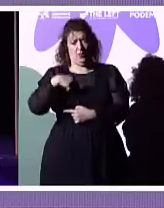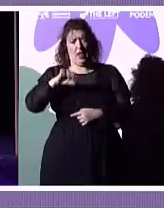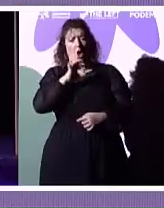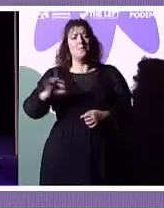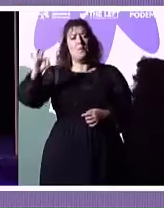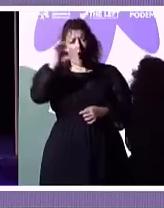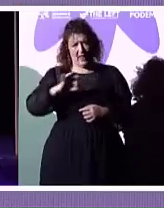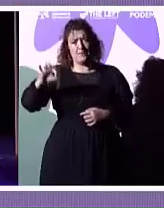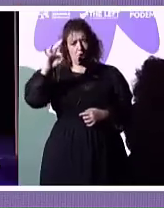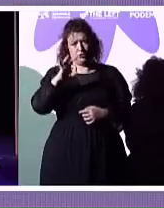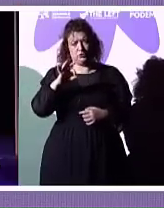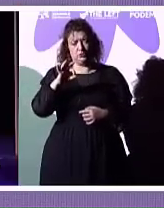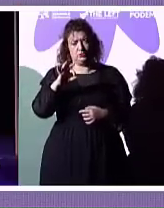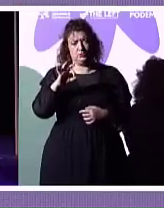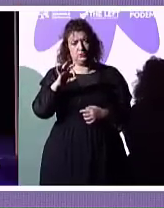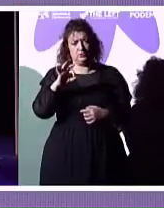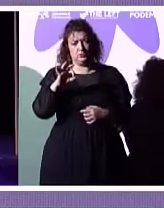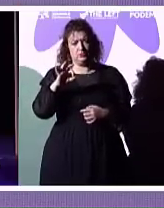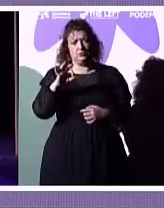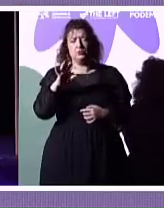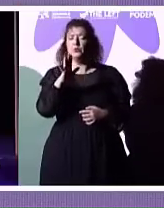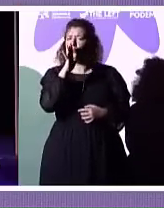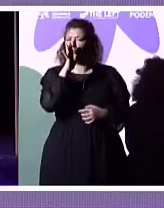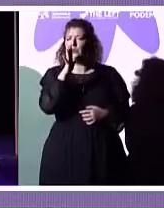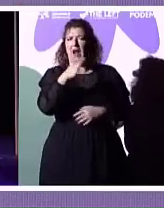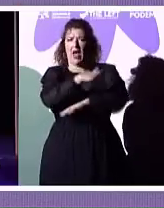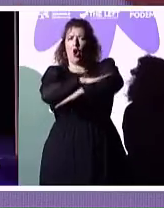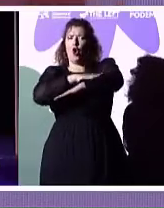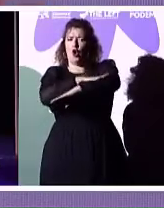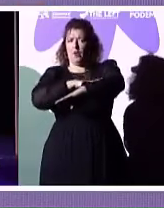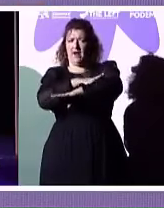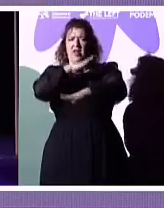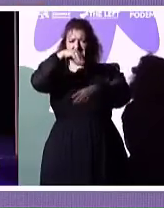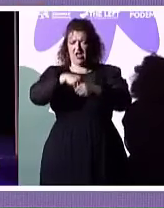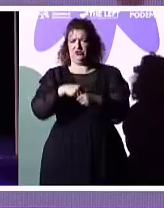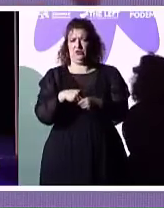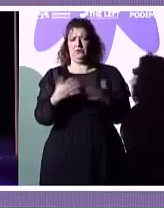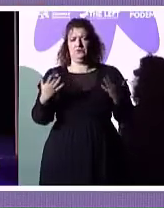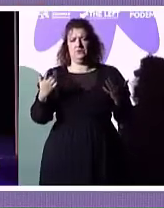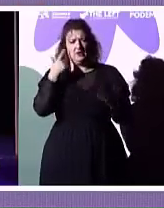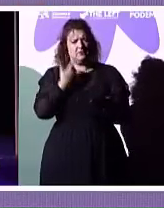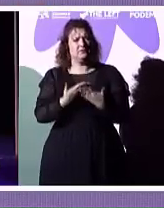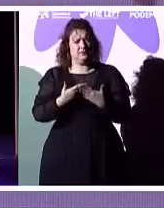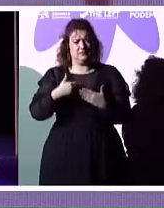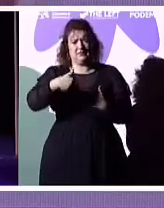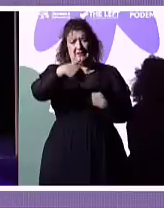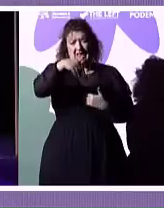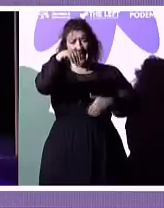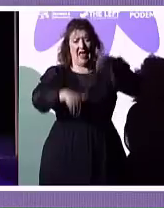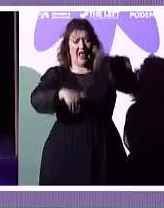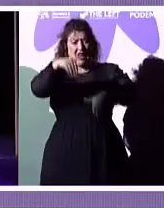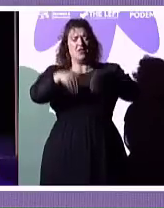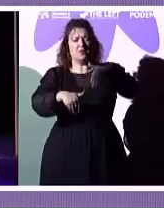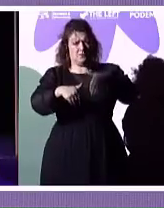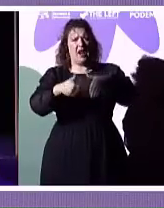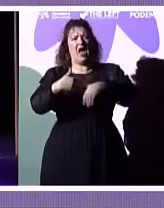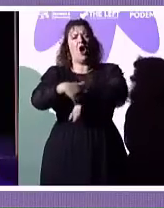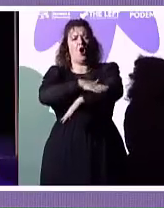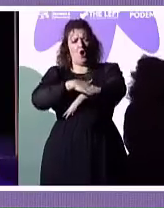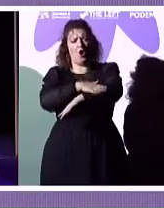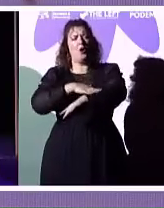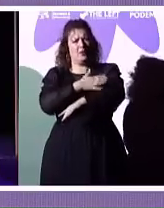de podemos gobernando nuestro país y saliendo a este próximo ciclo electoral para